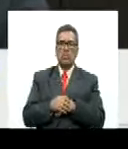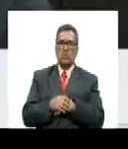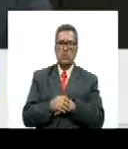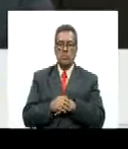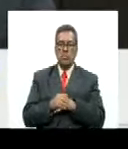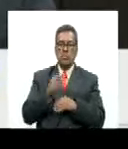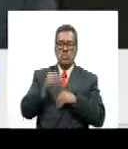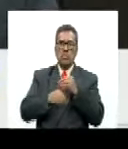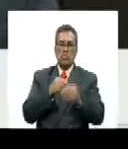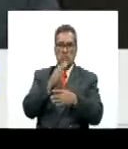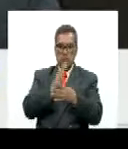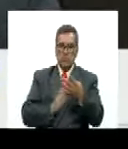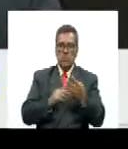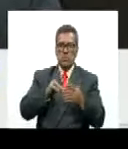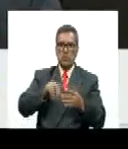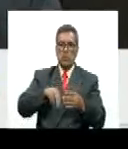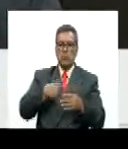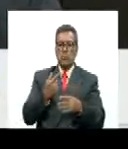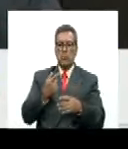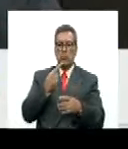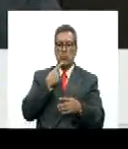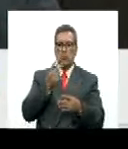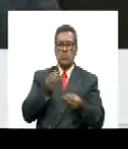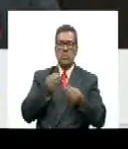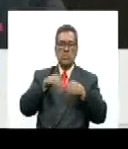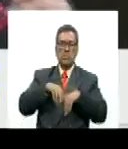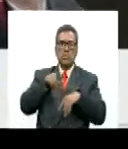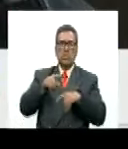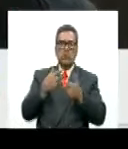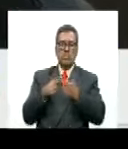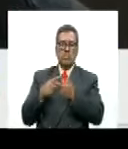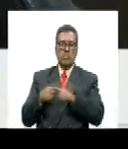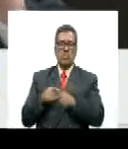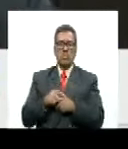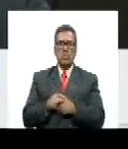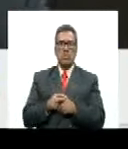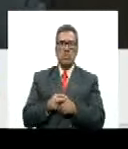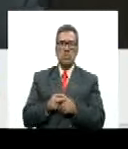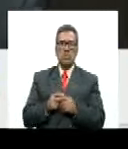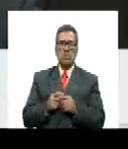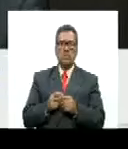la manera arbitral para dirimir las diferencias.